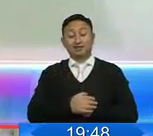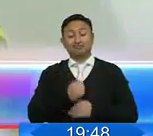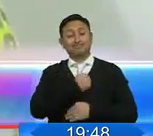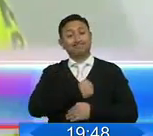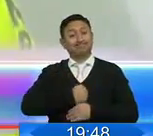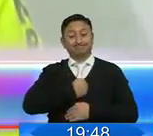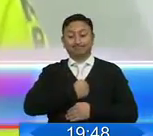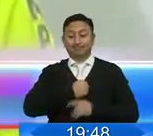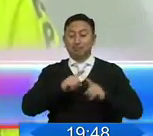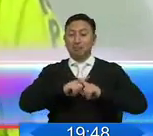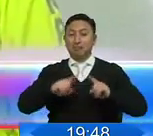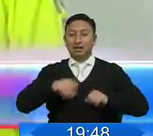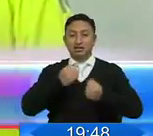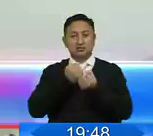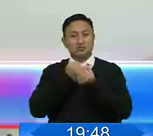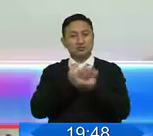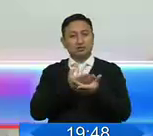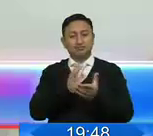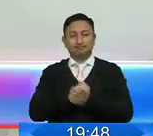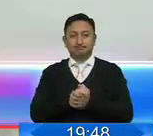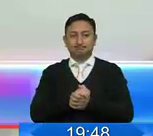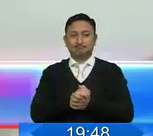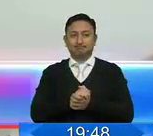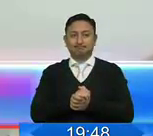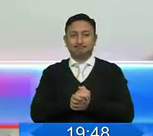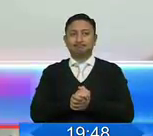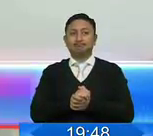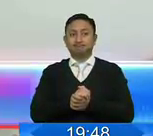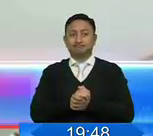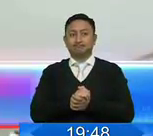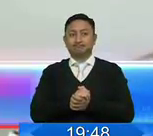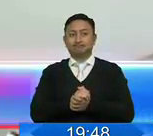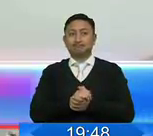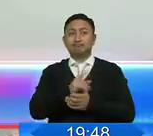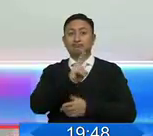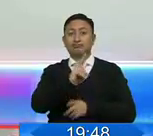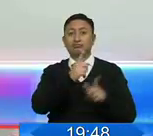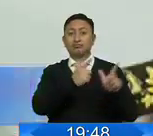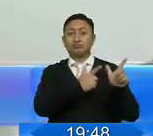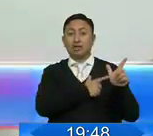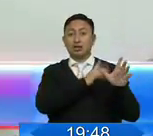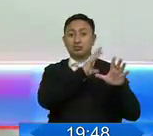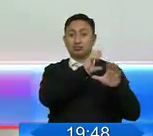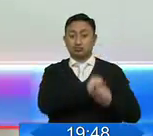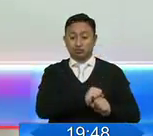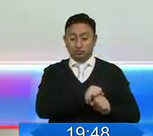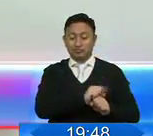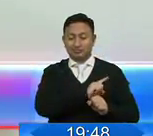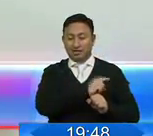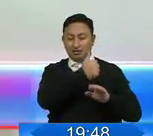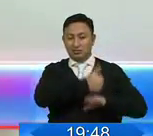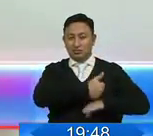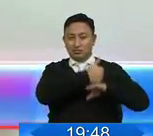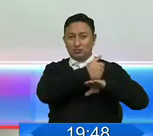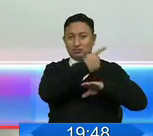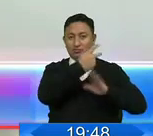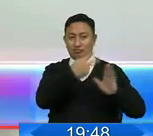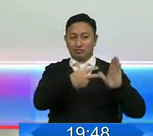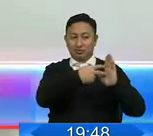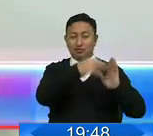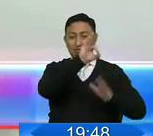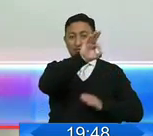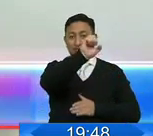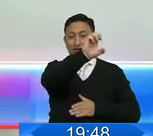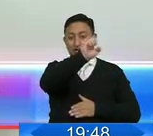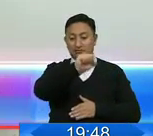reconocer esta información. Lamentablemente tenemos dos militares detenidos, un sargento en servicio activo de la FAE